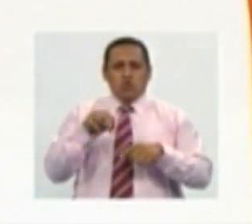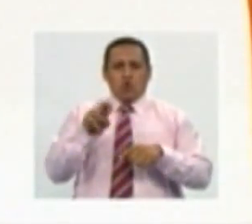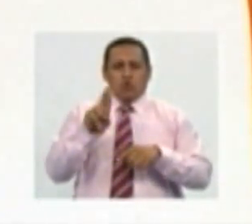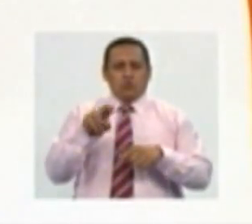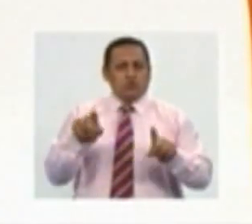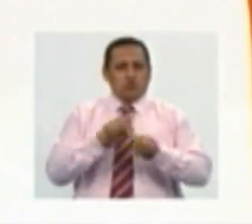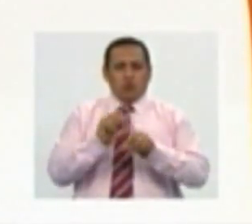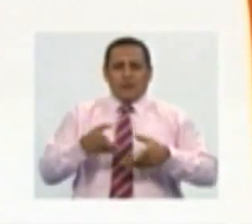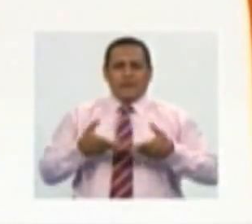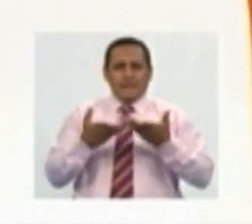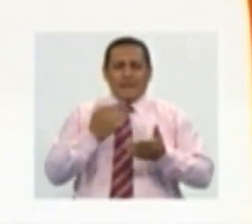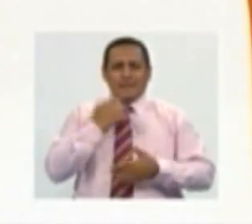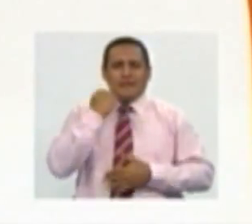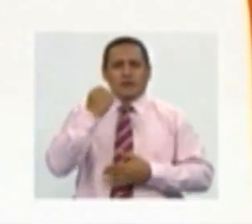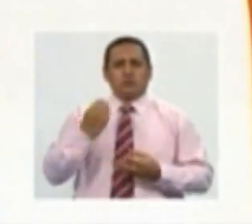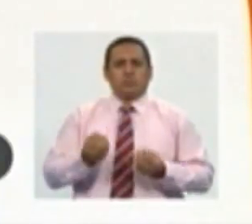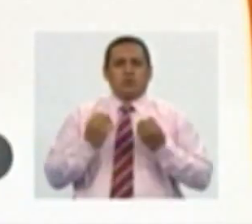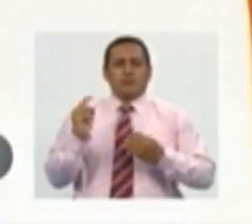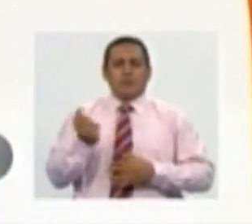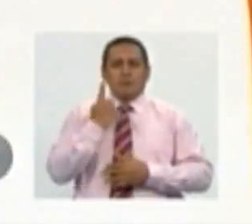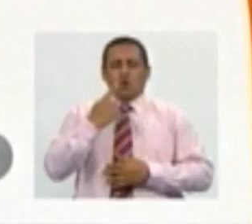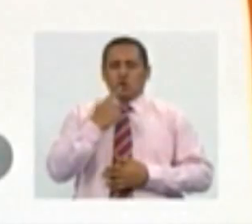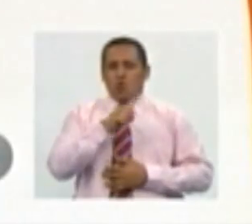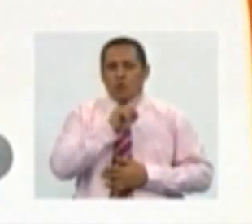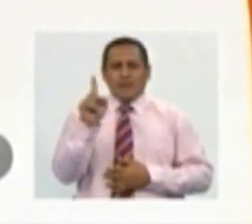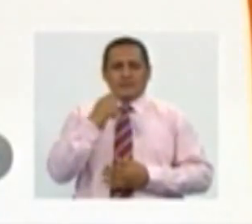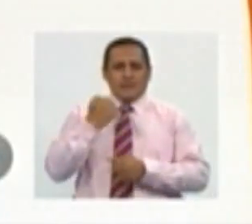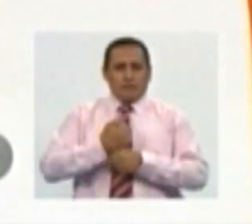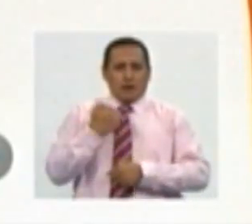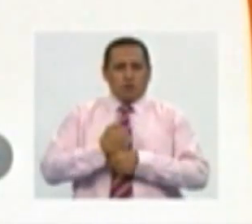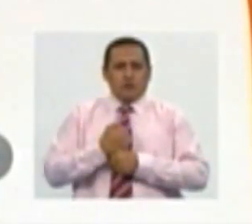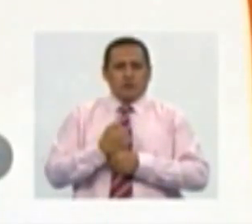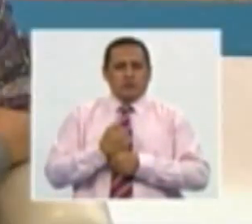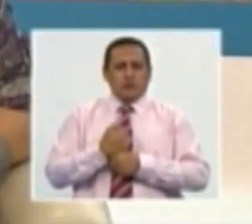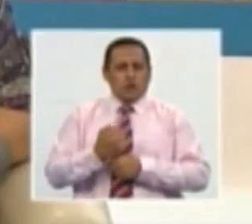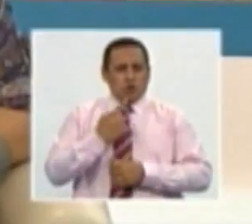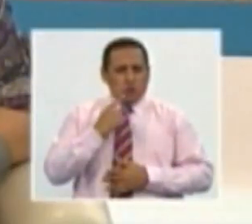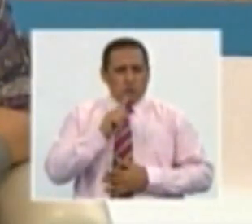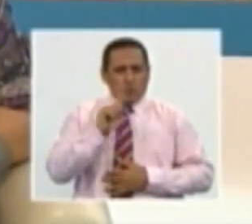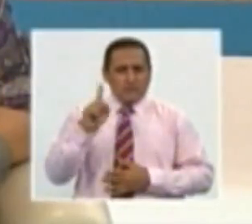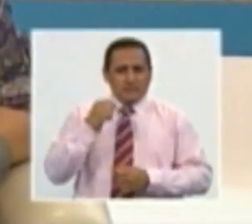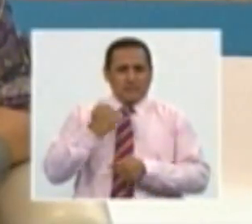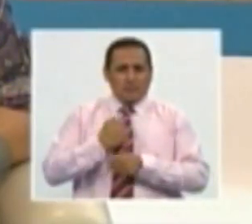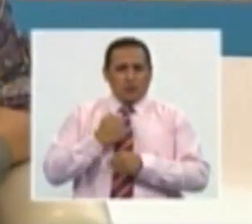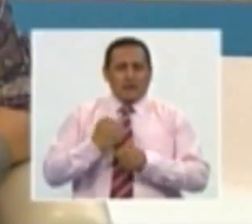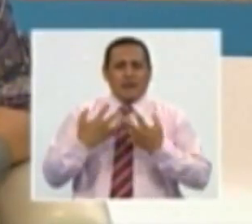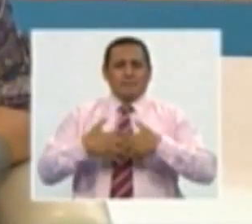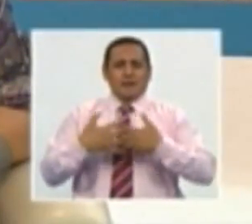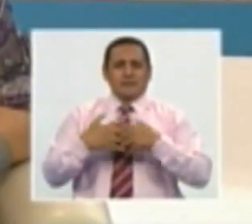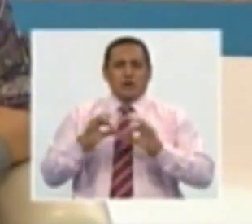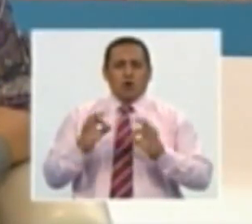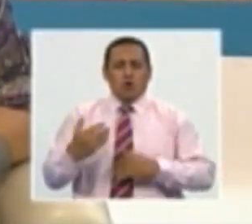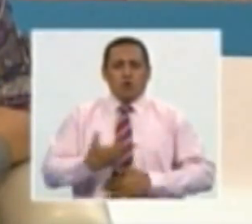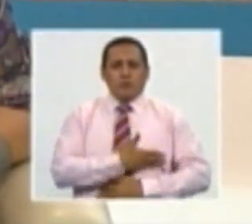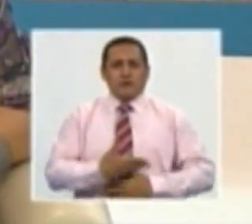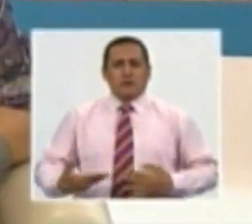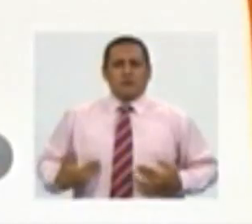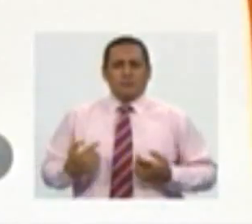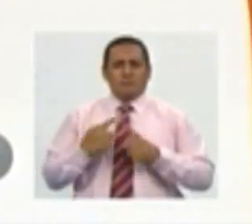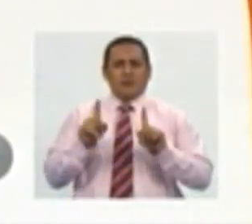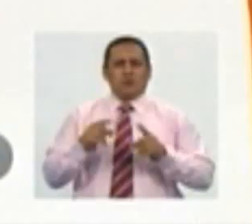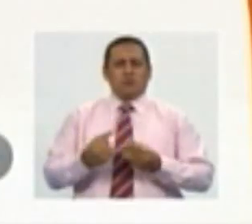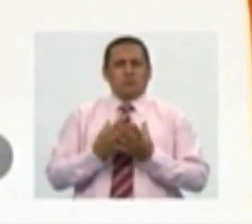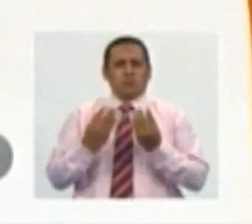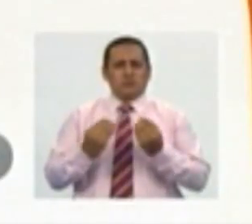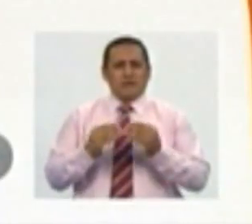personas definitivamente no les asiste el derecho porque en principio no son trabajadores. No son trabajadores. No son trabajadores de la empresa o de la entidad pública, ¿no? Ya, pero